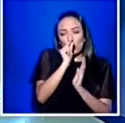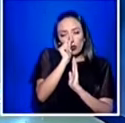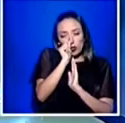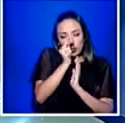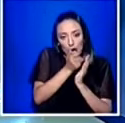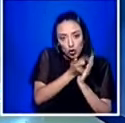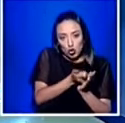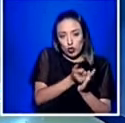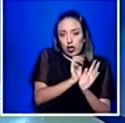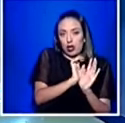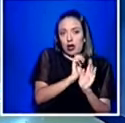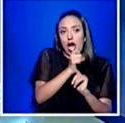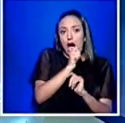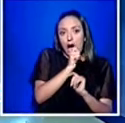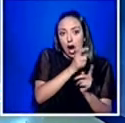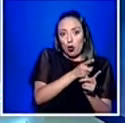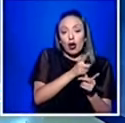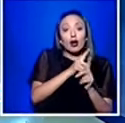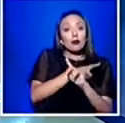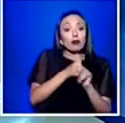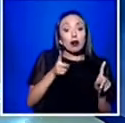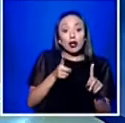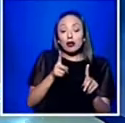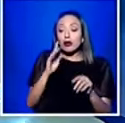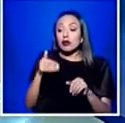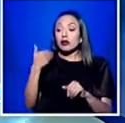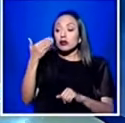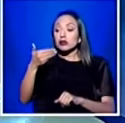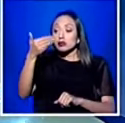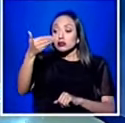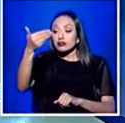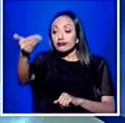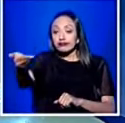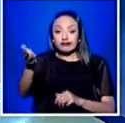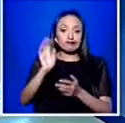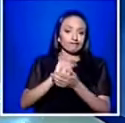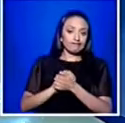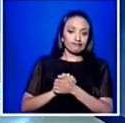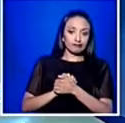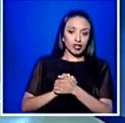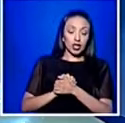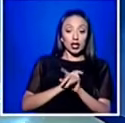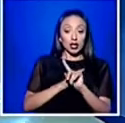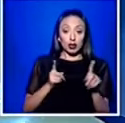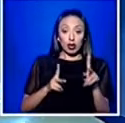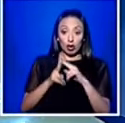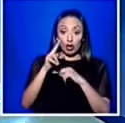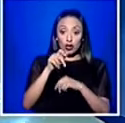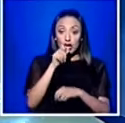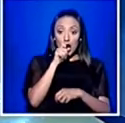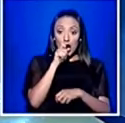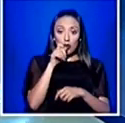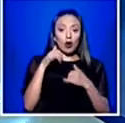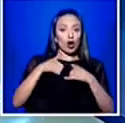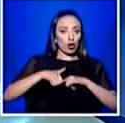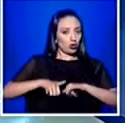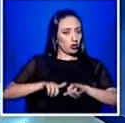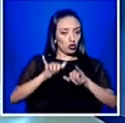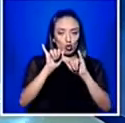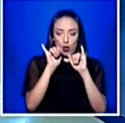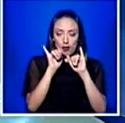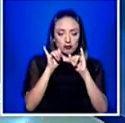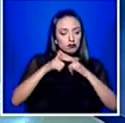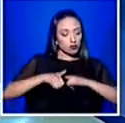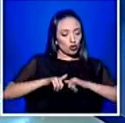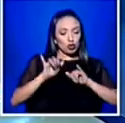de agua en algunas ciudades, hay preocupación por lo que pueda pasar, Andrea, en los próximos días. Sin embargo, los cortes de agua aún se mantendrán en la mayoría